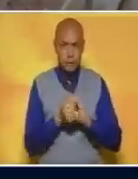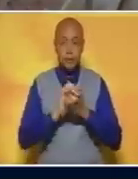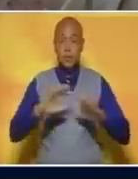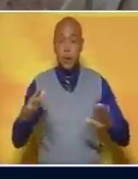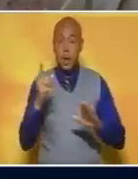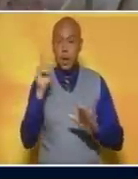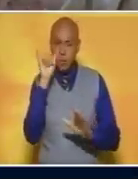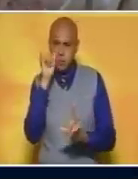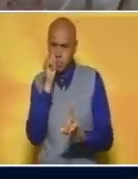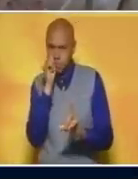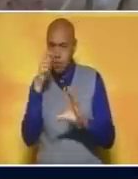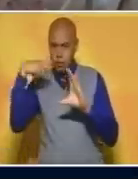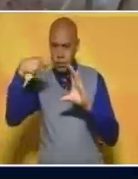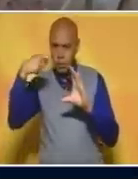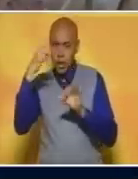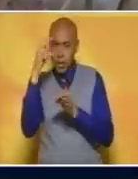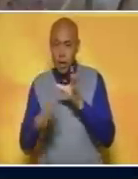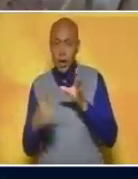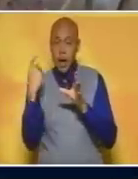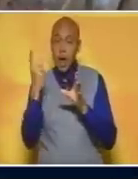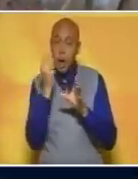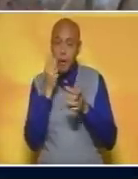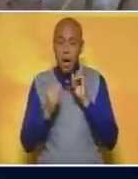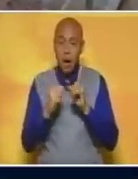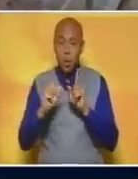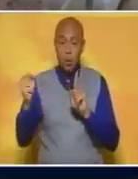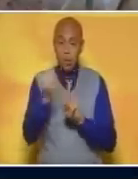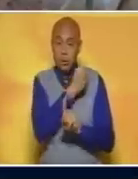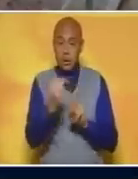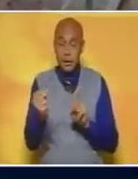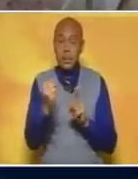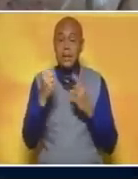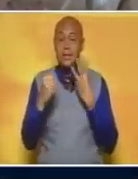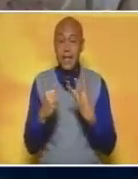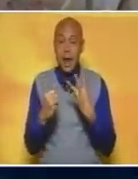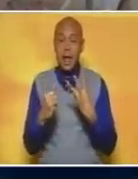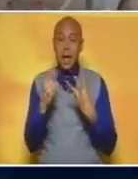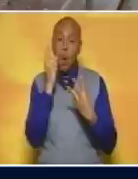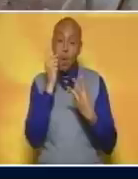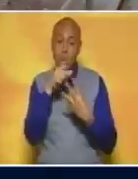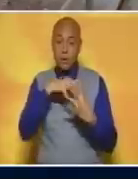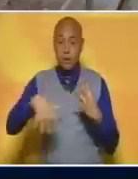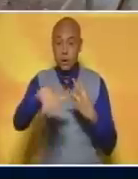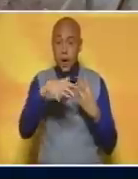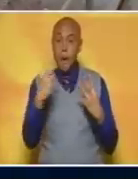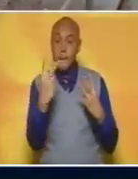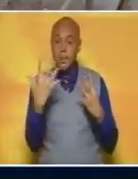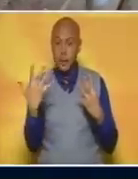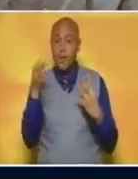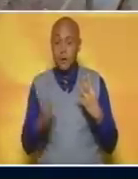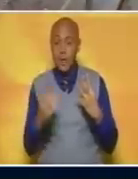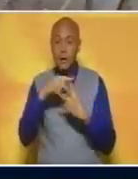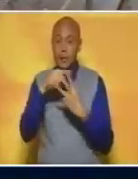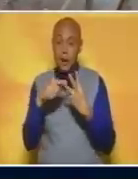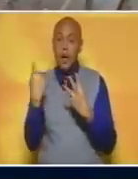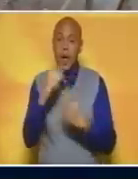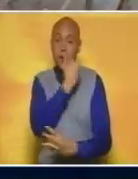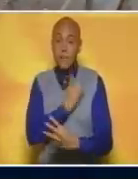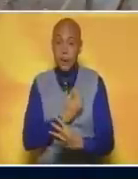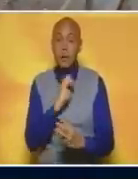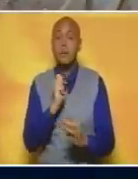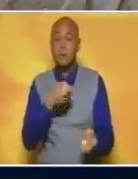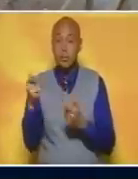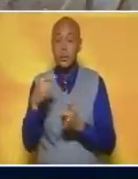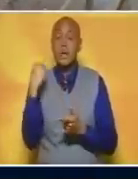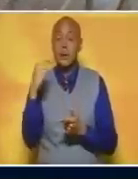el momento del colapso que provocó heridas en al menos 3 de los 25 estudiantes que se encontraban en el lugar. La situación fue